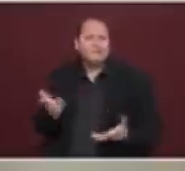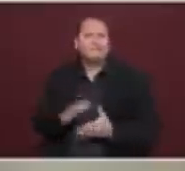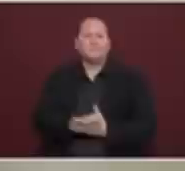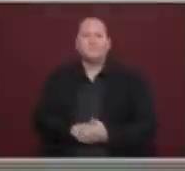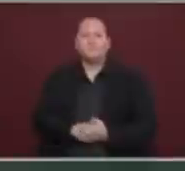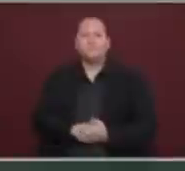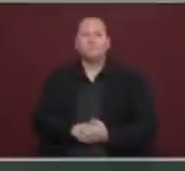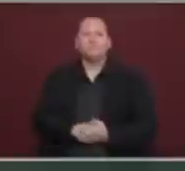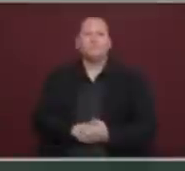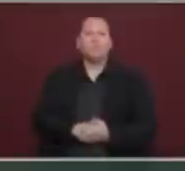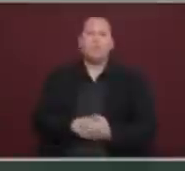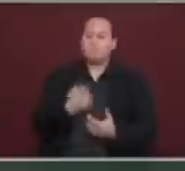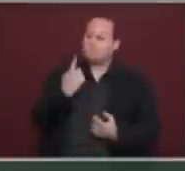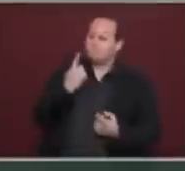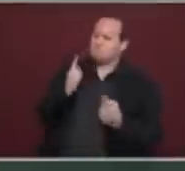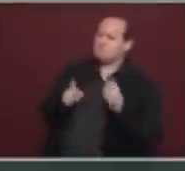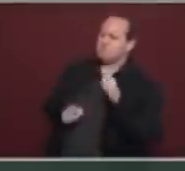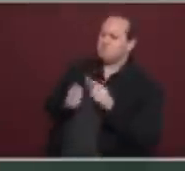autoritarios